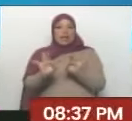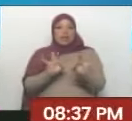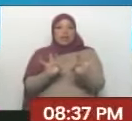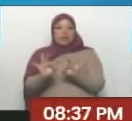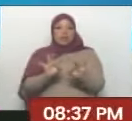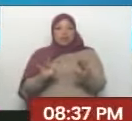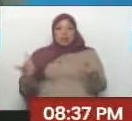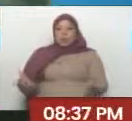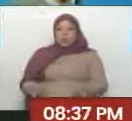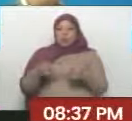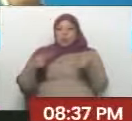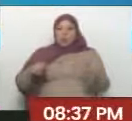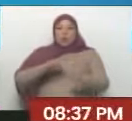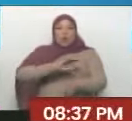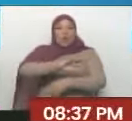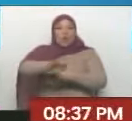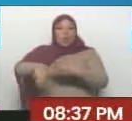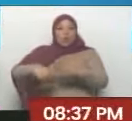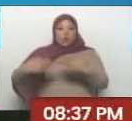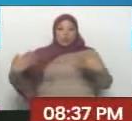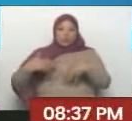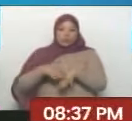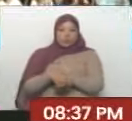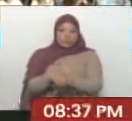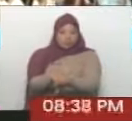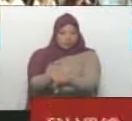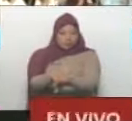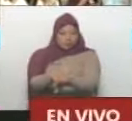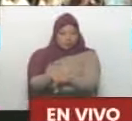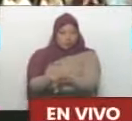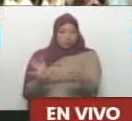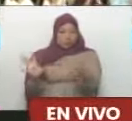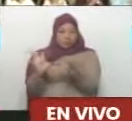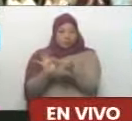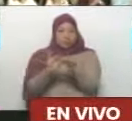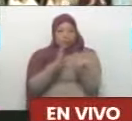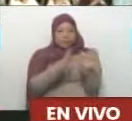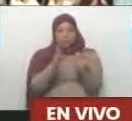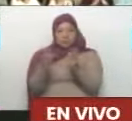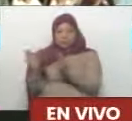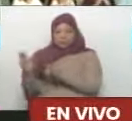y musicales, todos a integrarnos, a unirnos, a articularnos.